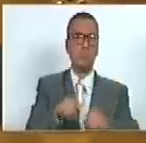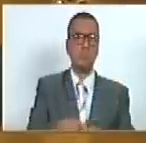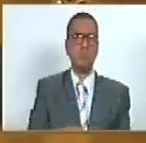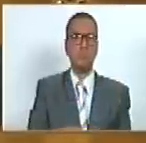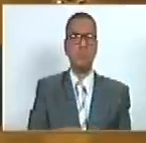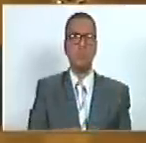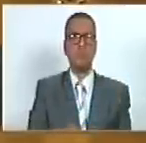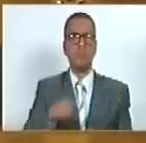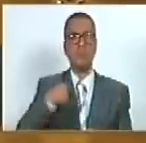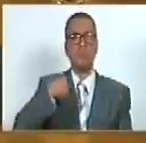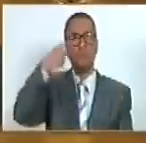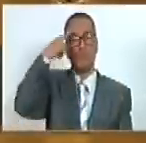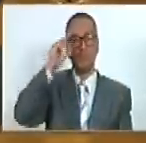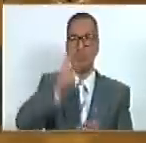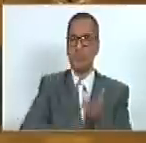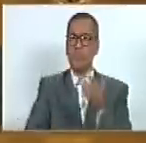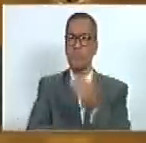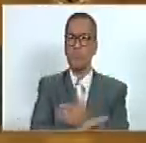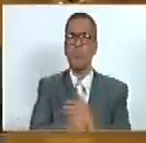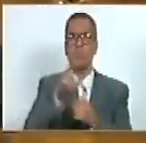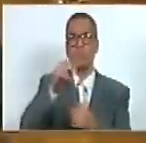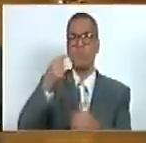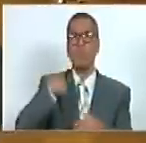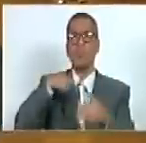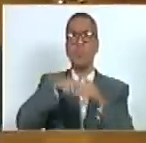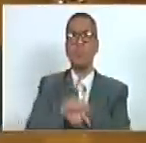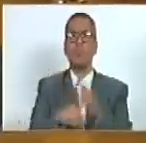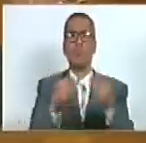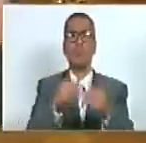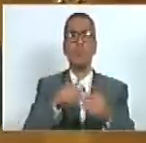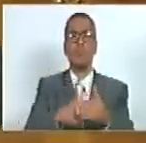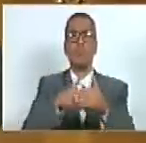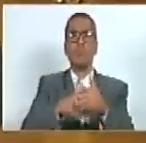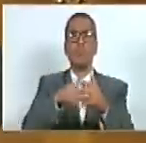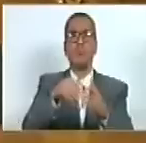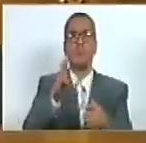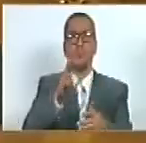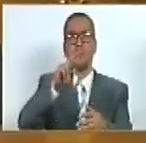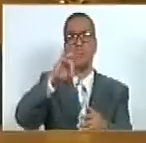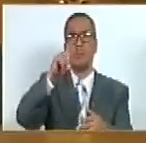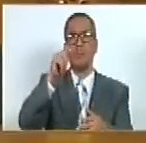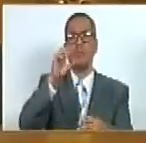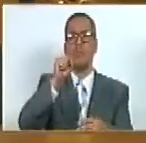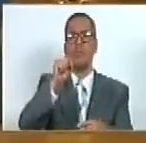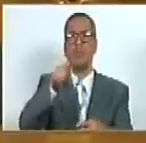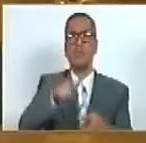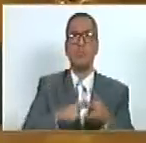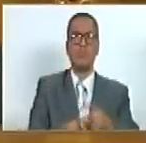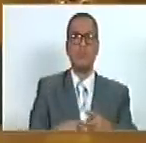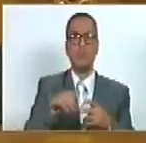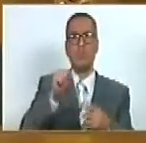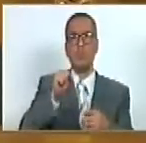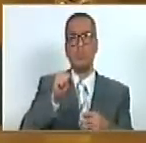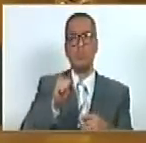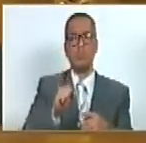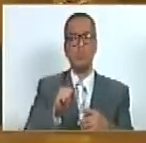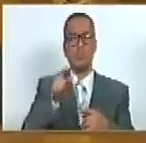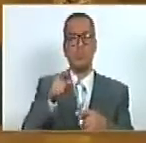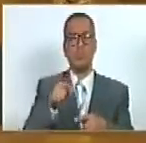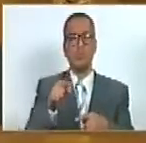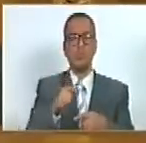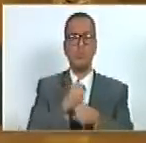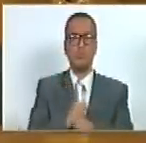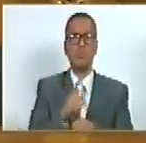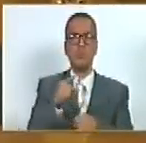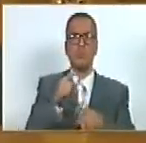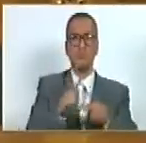que aún no se han marchado, que aún no han atravesado tantas alcabalas, como señaló Brito, que, como diría Hamlet de Shakespeare, algo